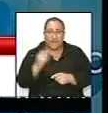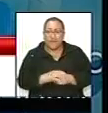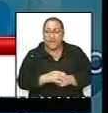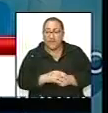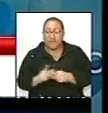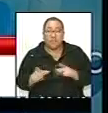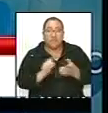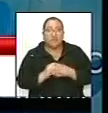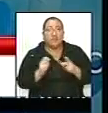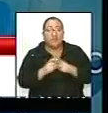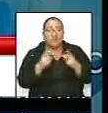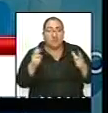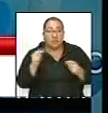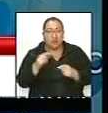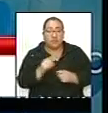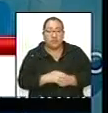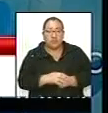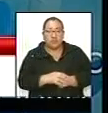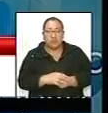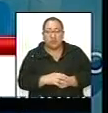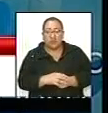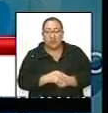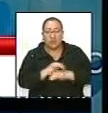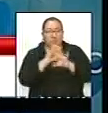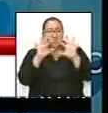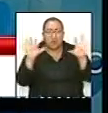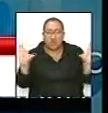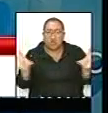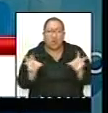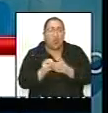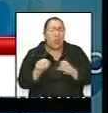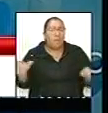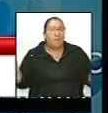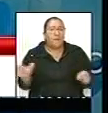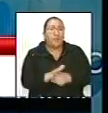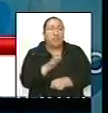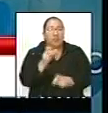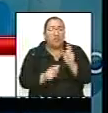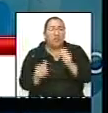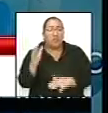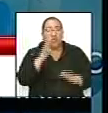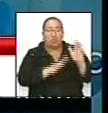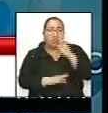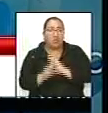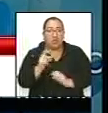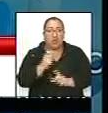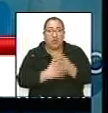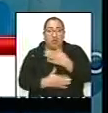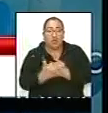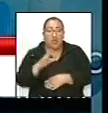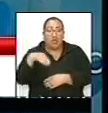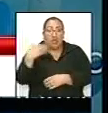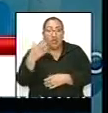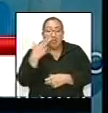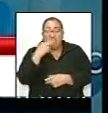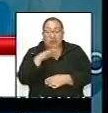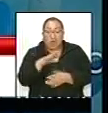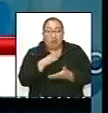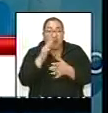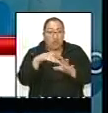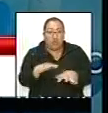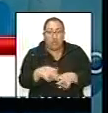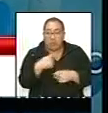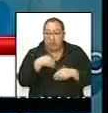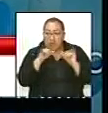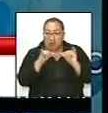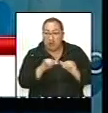el local más grande de allá, completito, el interés por las personas con discapacidad después del fenómeno del Niño. Me